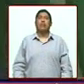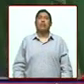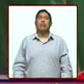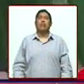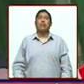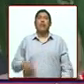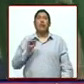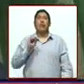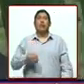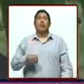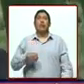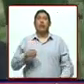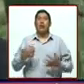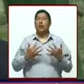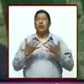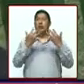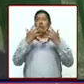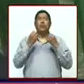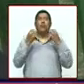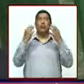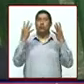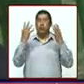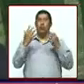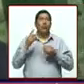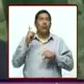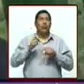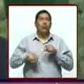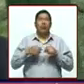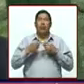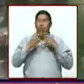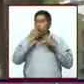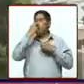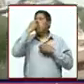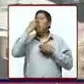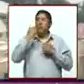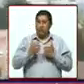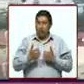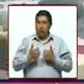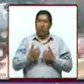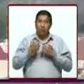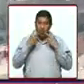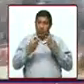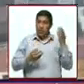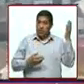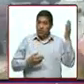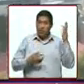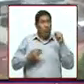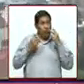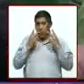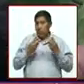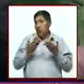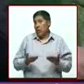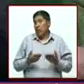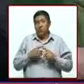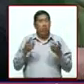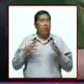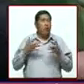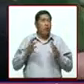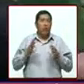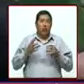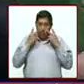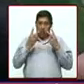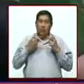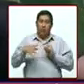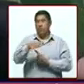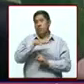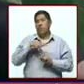Está realmente contaminado, tiene mucha partícula, no se puede respirar bien. Viendo al bajar, no se nota, ¿no?, al ver aquí, pero ya bajando se nota